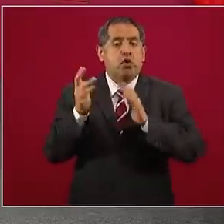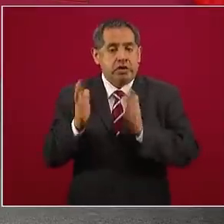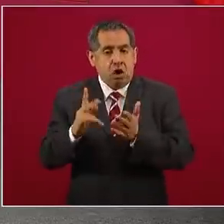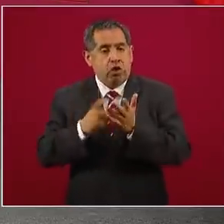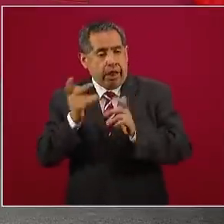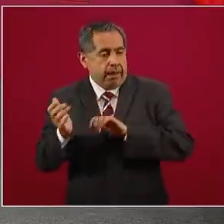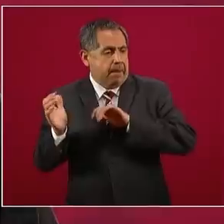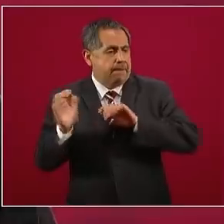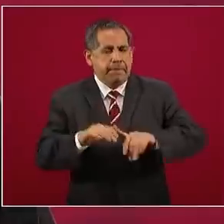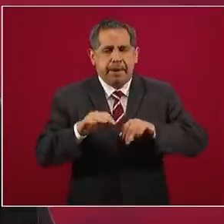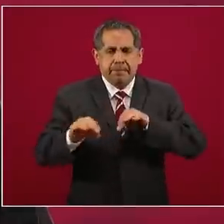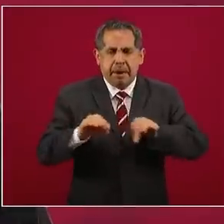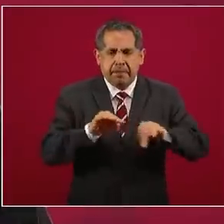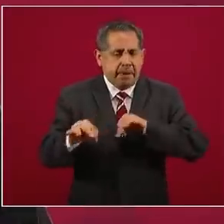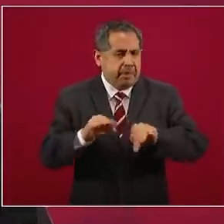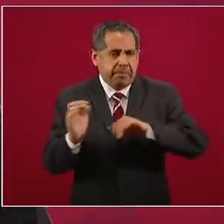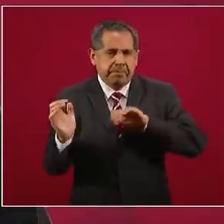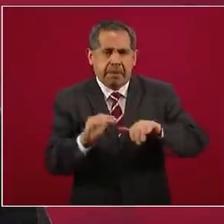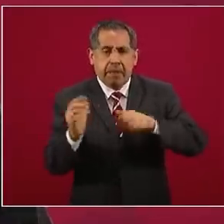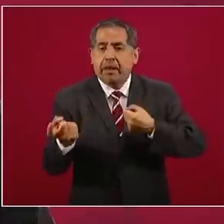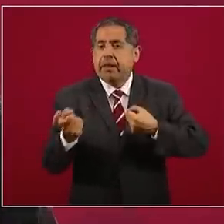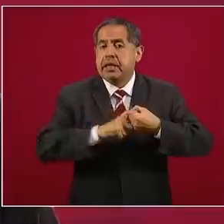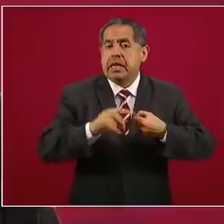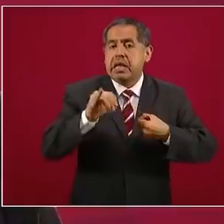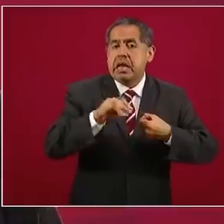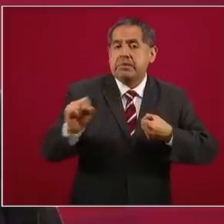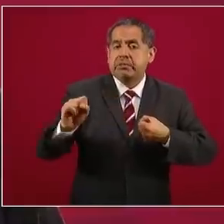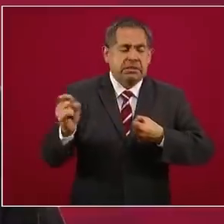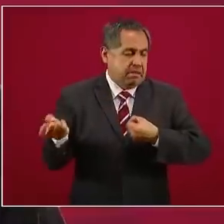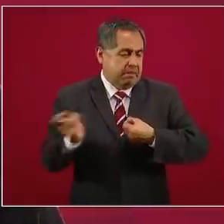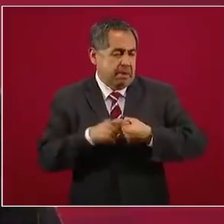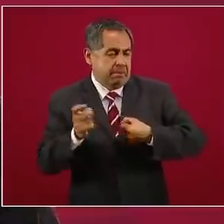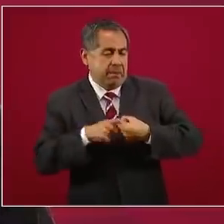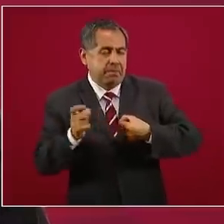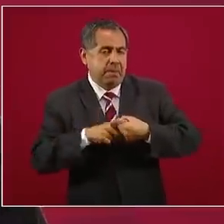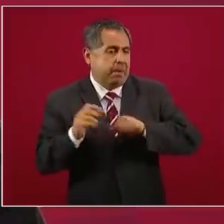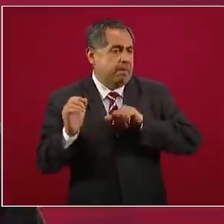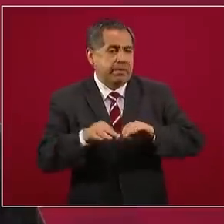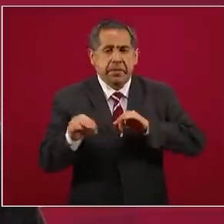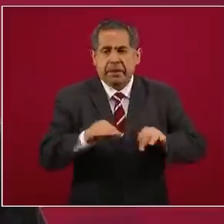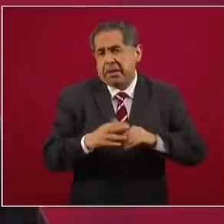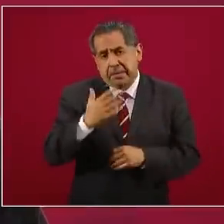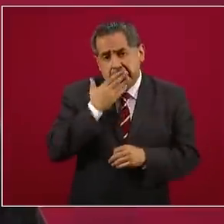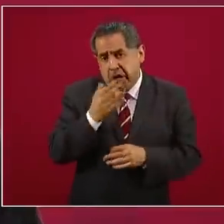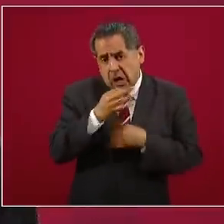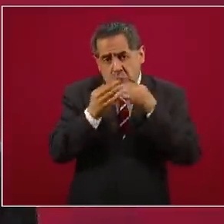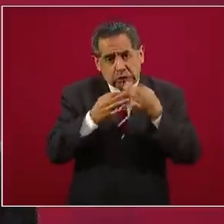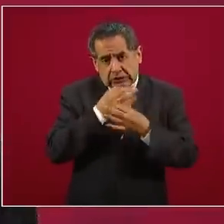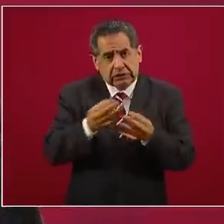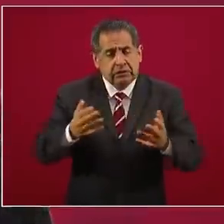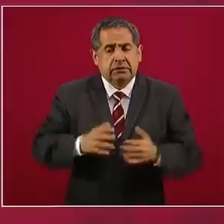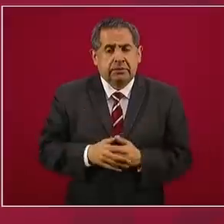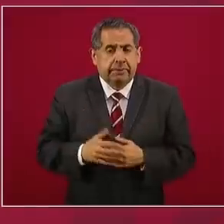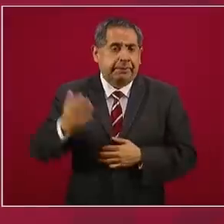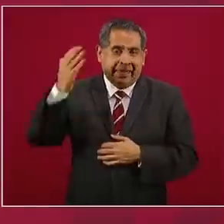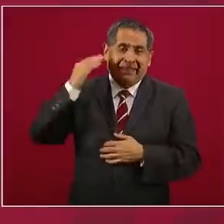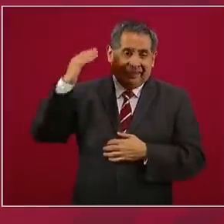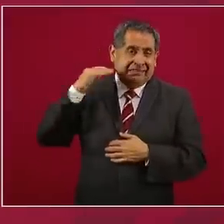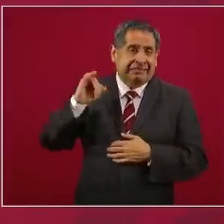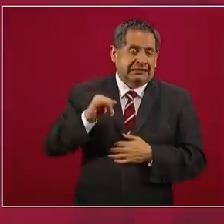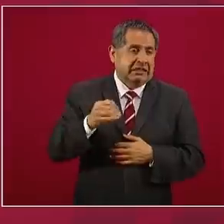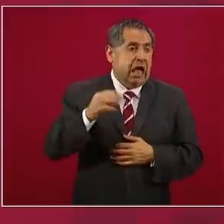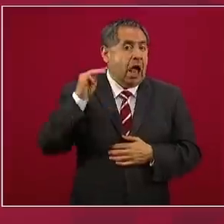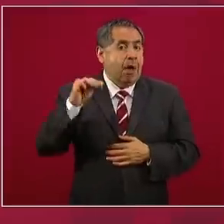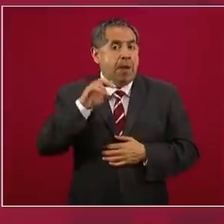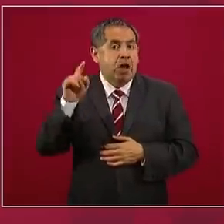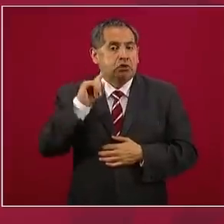de trabajadores inscritos al Seguro Social. Una muy buena noticia, porque perdimos empleos en